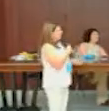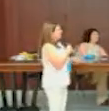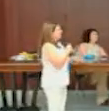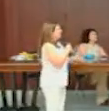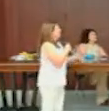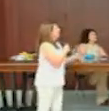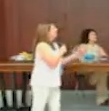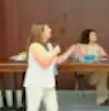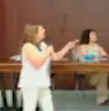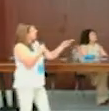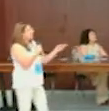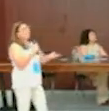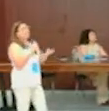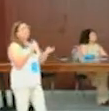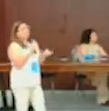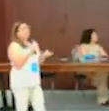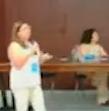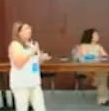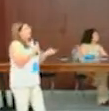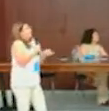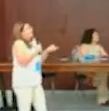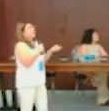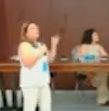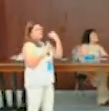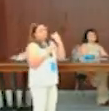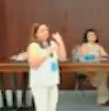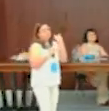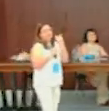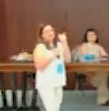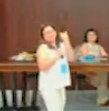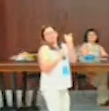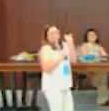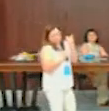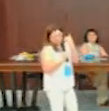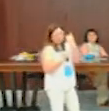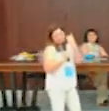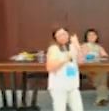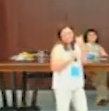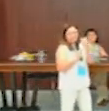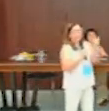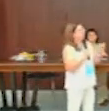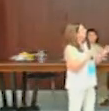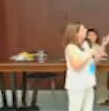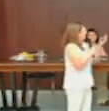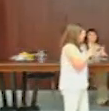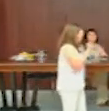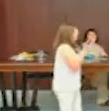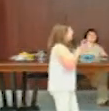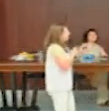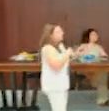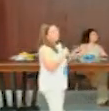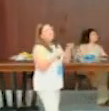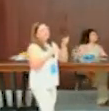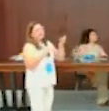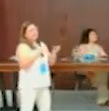final que se van a reír. Y iluminado, porque tenemos que ver, yo ya con la edad veo, y con los anteojos veo poco, pero tenemos que